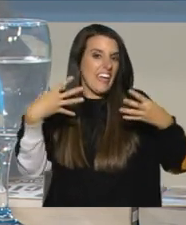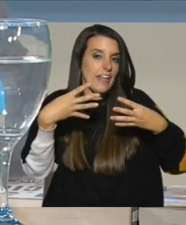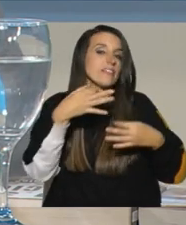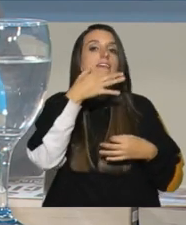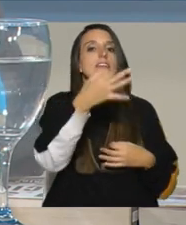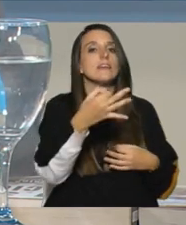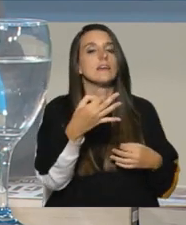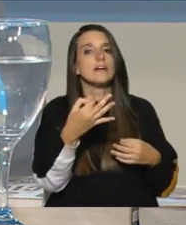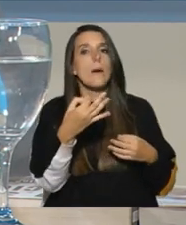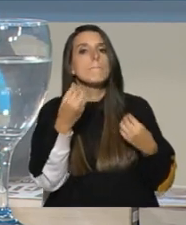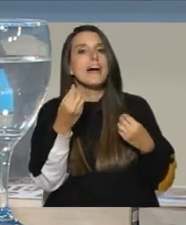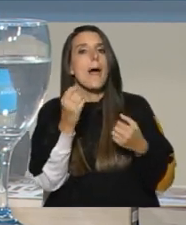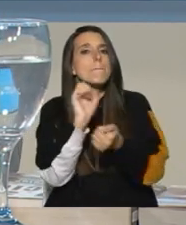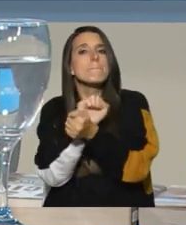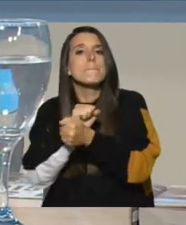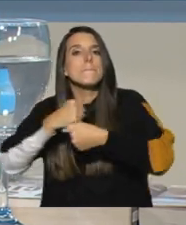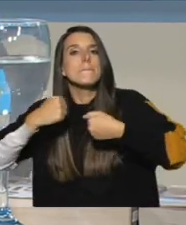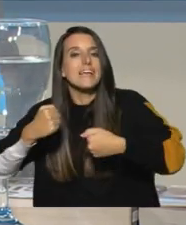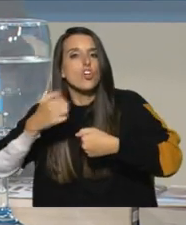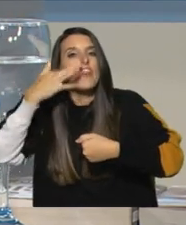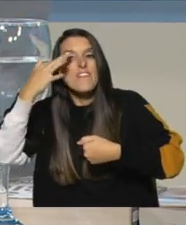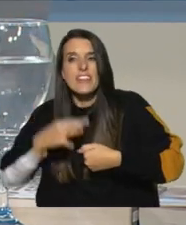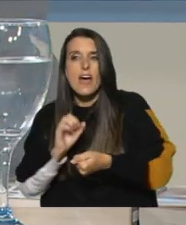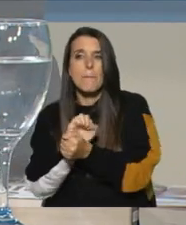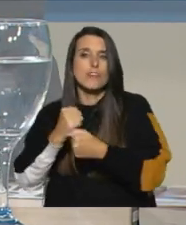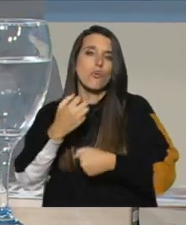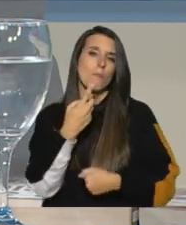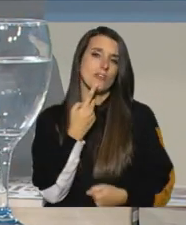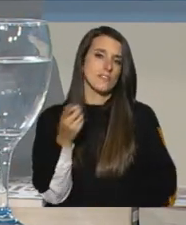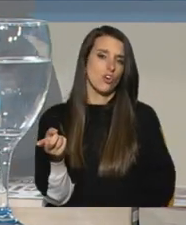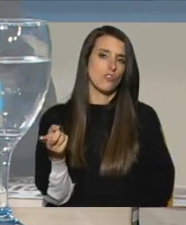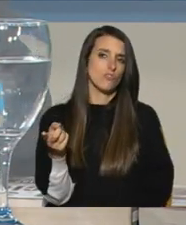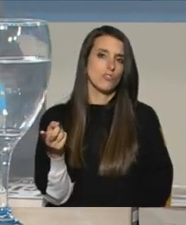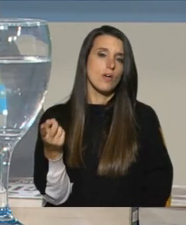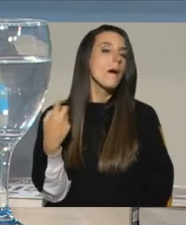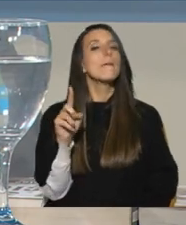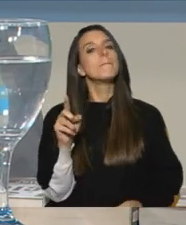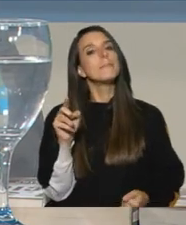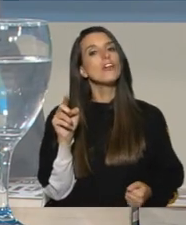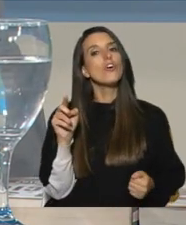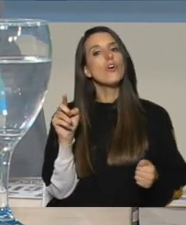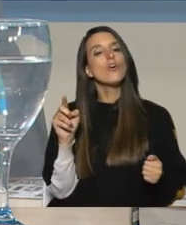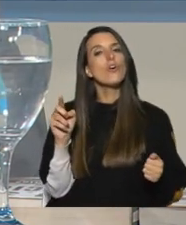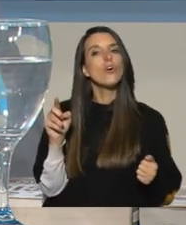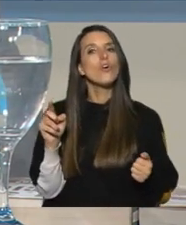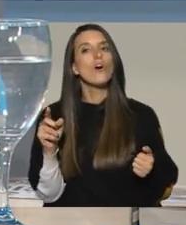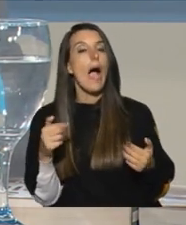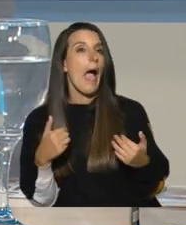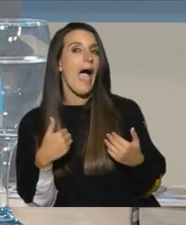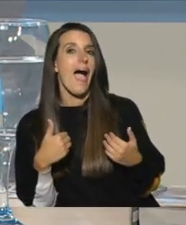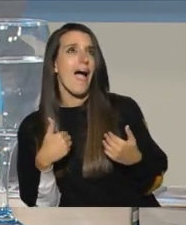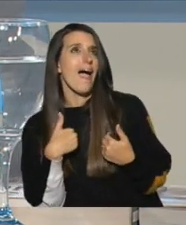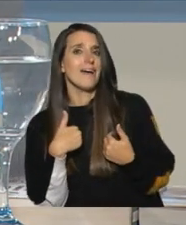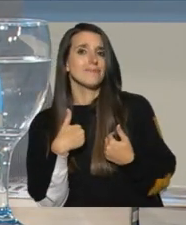amnistía general y restricta para los presos que fueron realmente presos políticos. Pero acá se me echó incluso de una